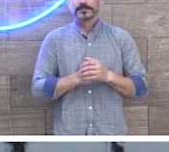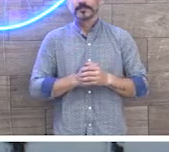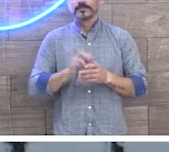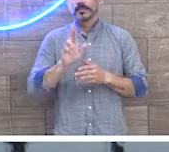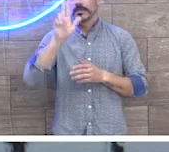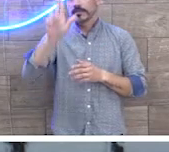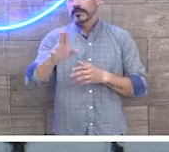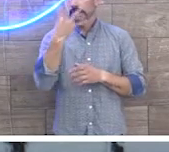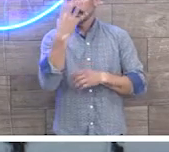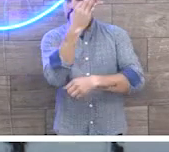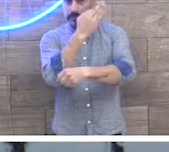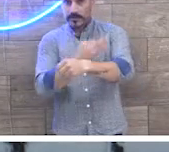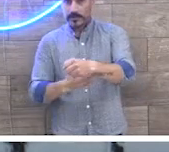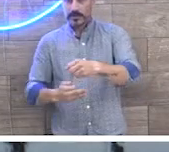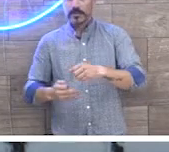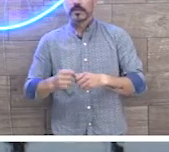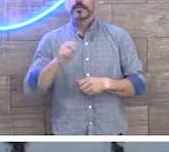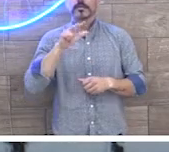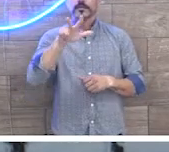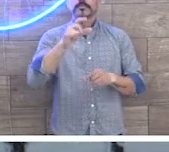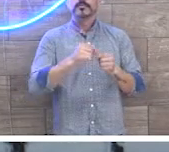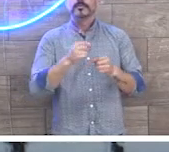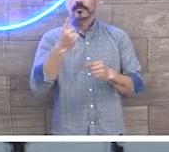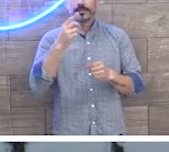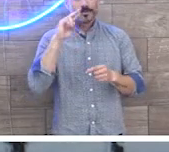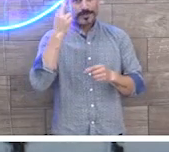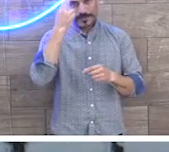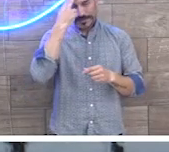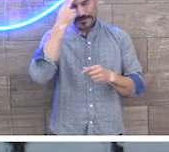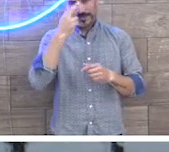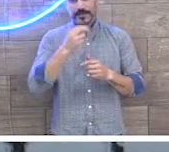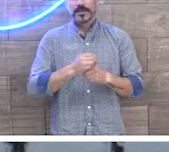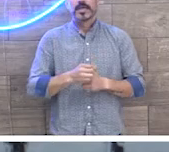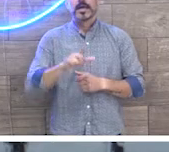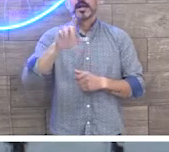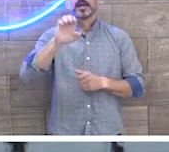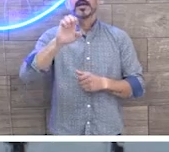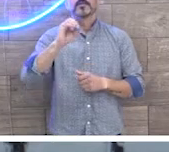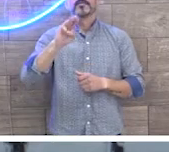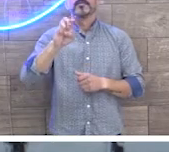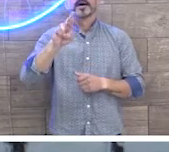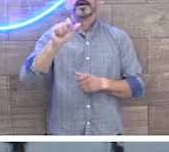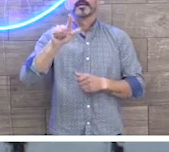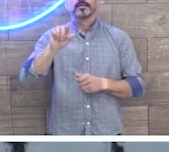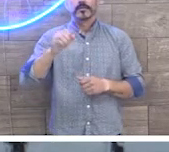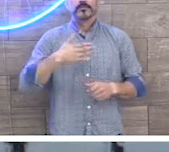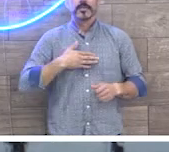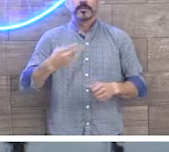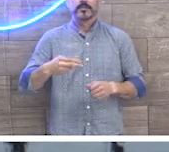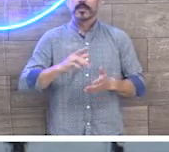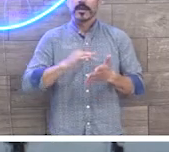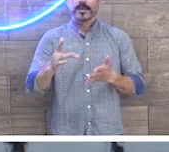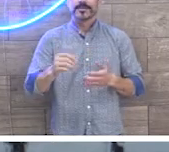martes, 4 de la tarde, a través del 18.1, la voz que les habla, Eduardo de Jesús Vargas Vallejo, agradeciendo el favor de su atención